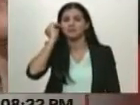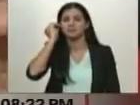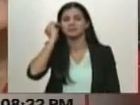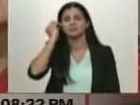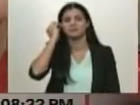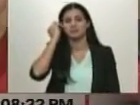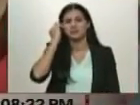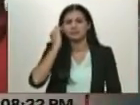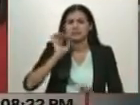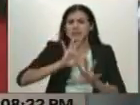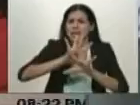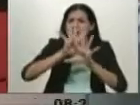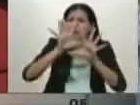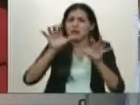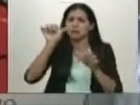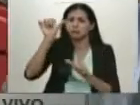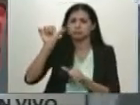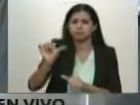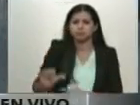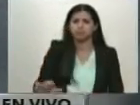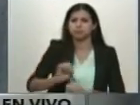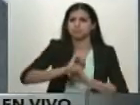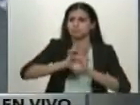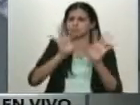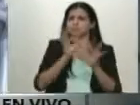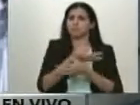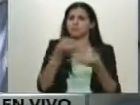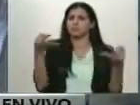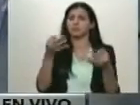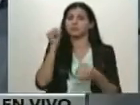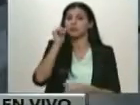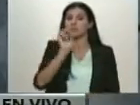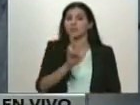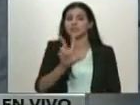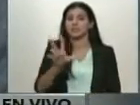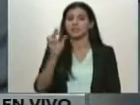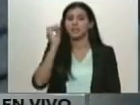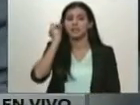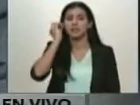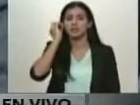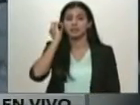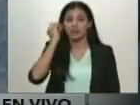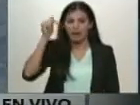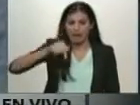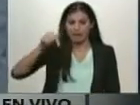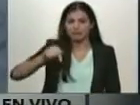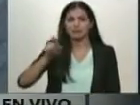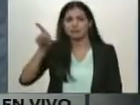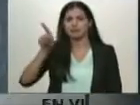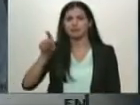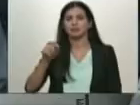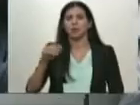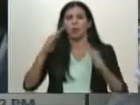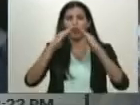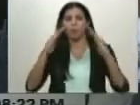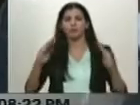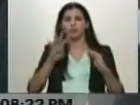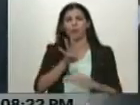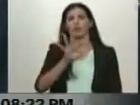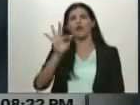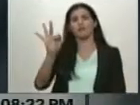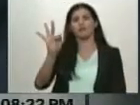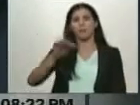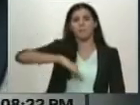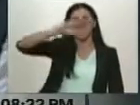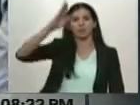completo, compacto y revolucionario de esa jornada del sábado 23 de enero aquí en el cuartel de la montaña, cuartel del 4